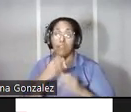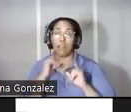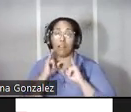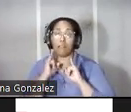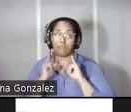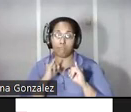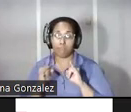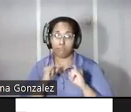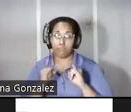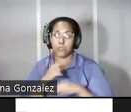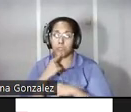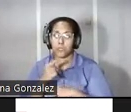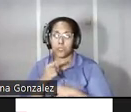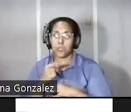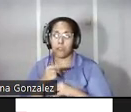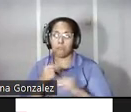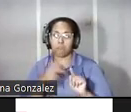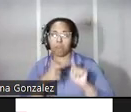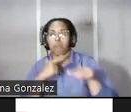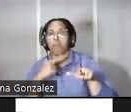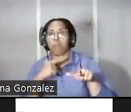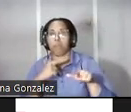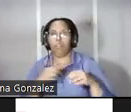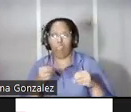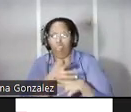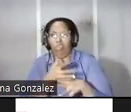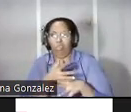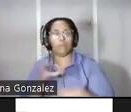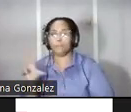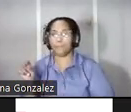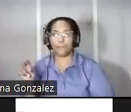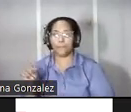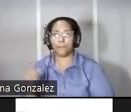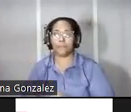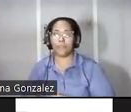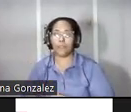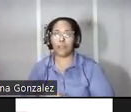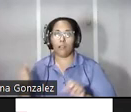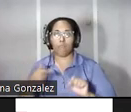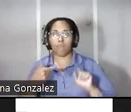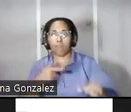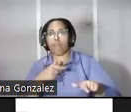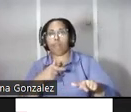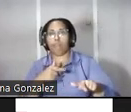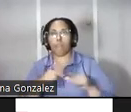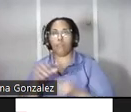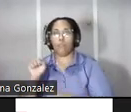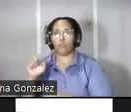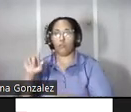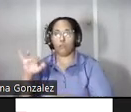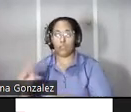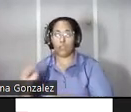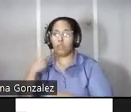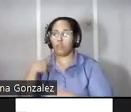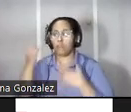entrevistaron. Decía que matarlos no era un acto de odio, sino que era un suicidio, ya que no podía imaginarlo